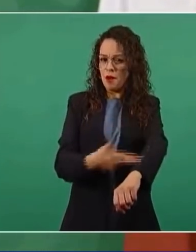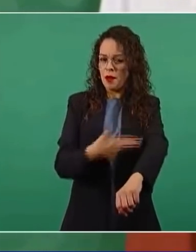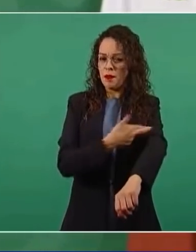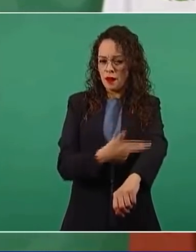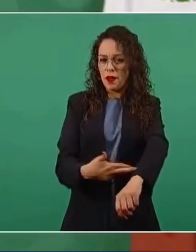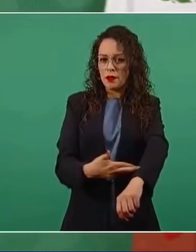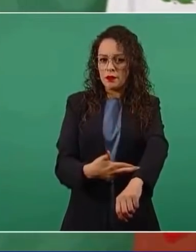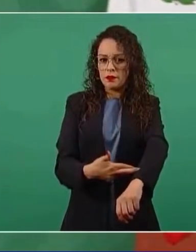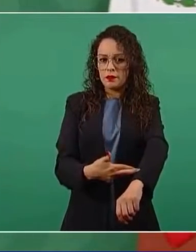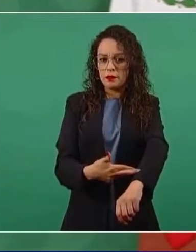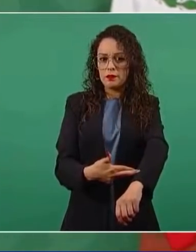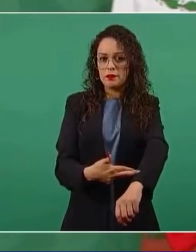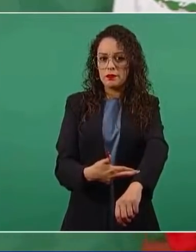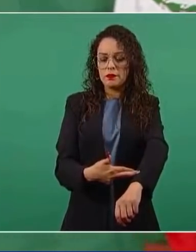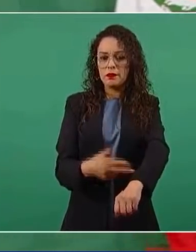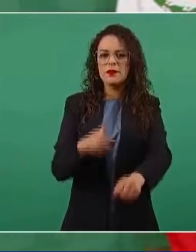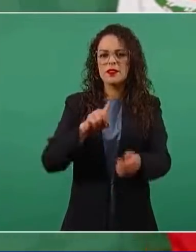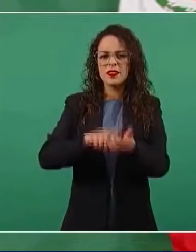literalmente a un túnel,